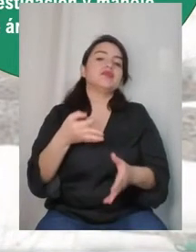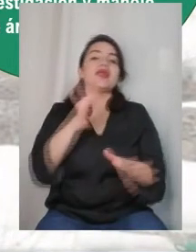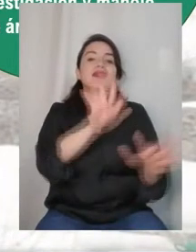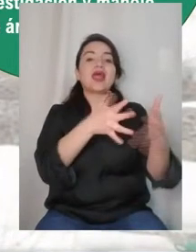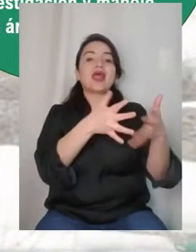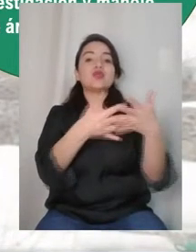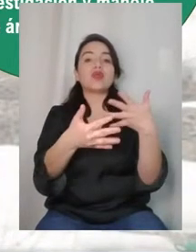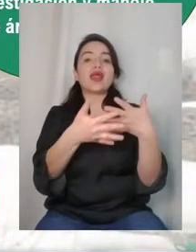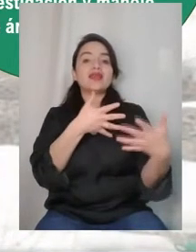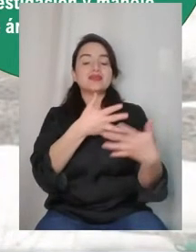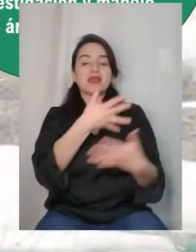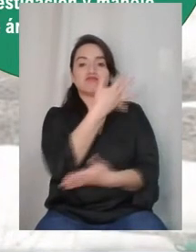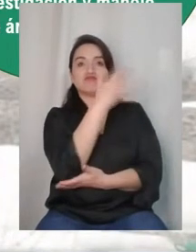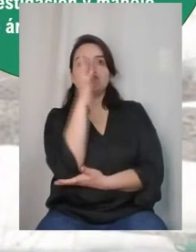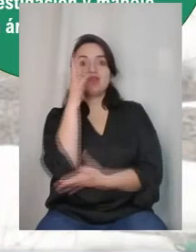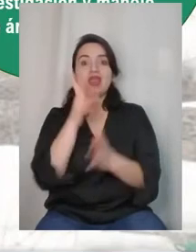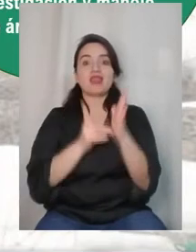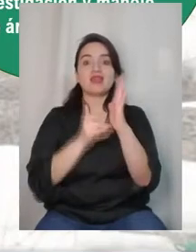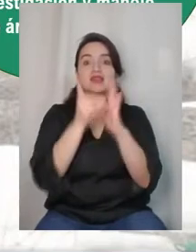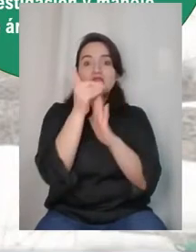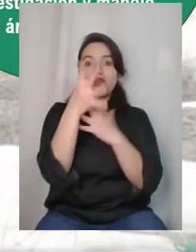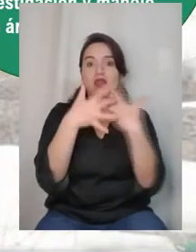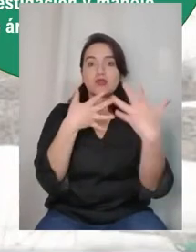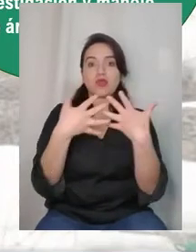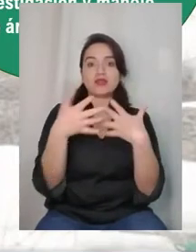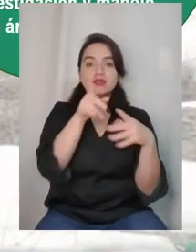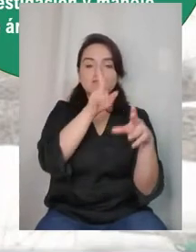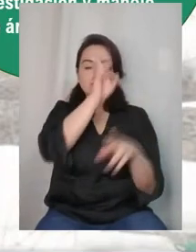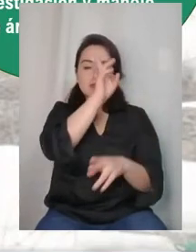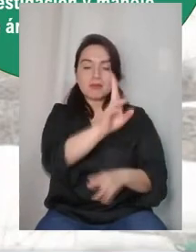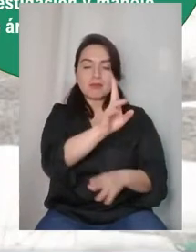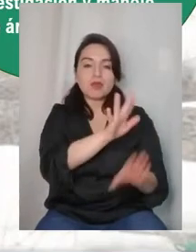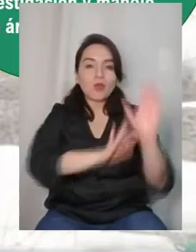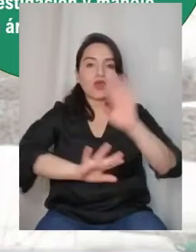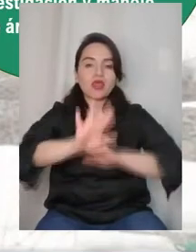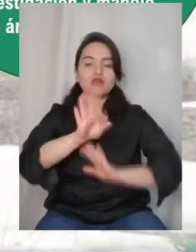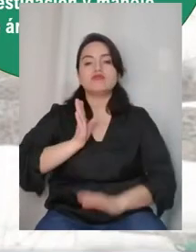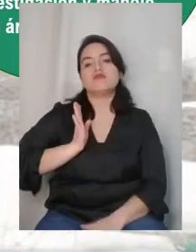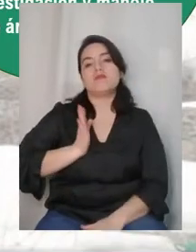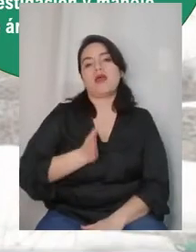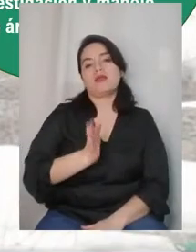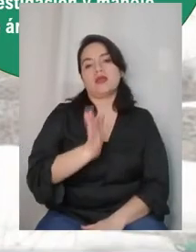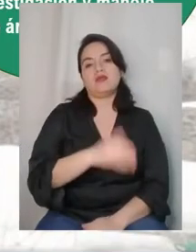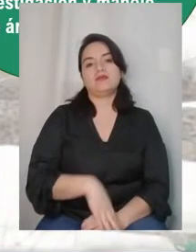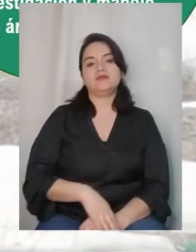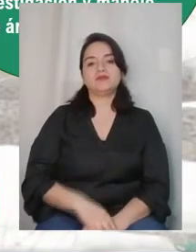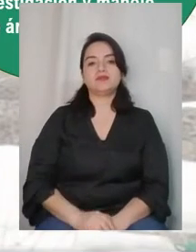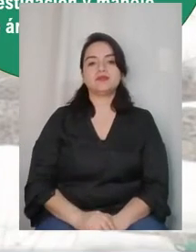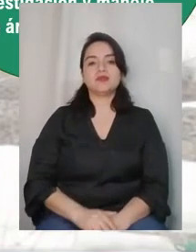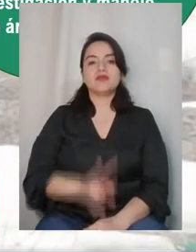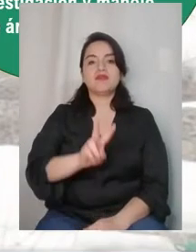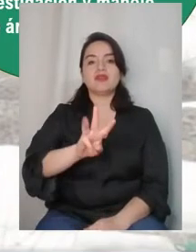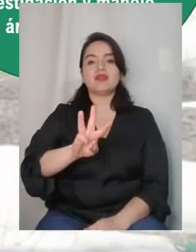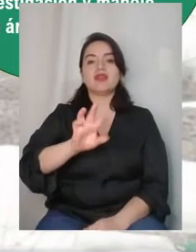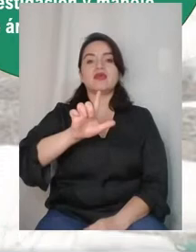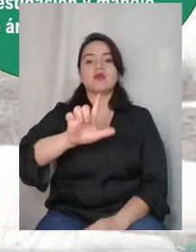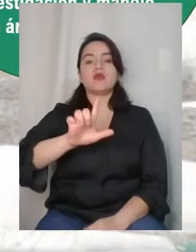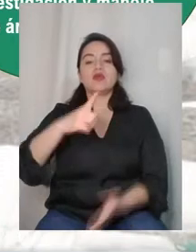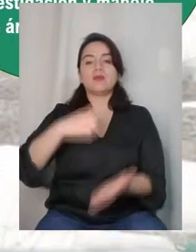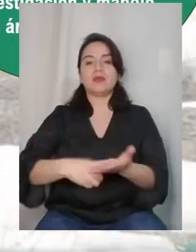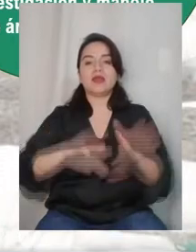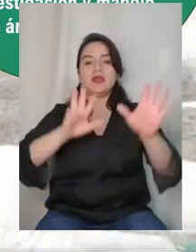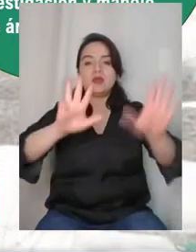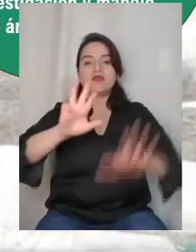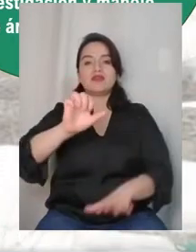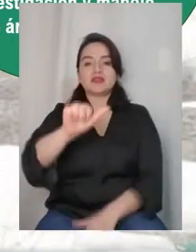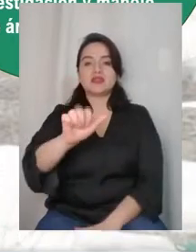y el desarrollo sustentable. Fundada el 23 de octubre de 1968 por el abogado Godofredo Stozzi